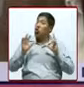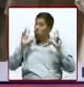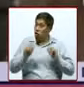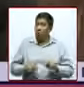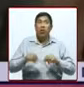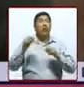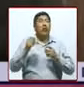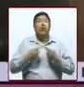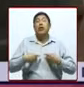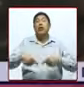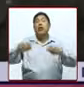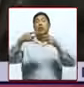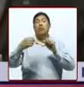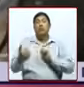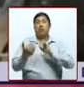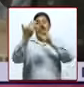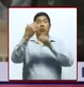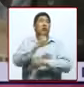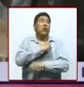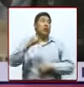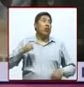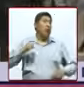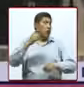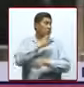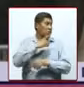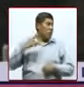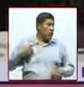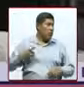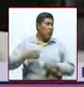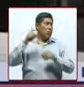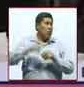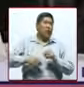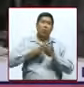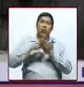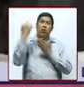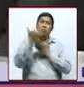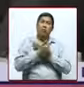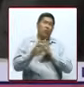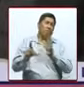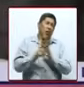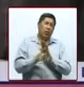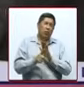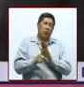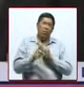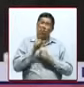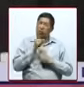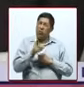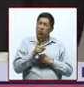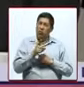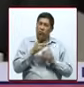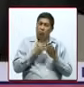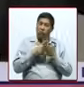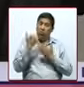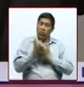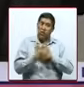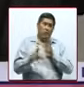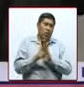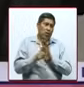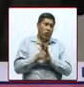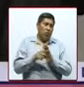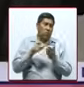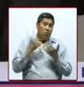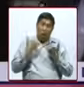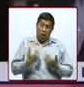Asamblea Legislativa, quien debe aprobar o ya sea sancionar un proyecto de ley. Seguramente va a ser un proyecto de ley para que por